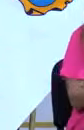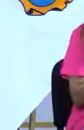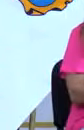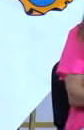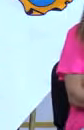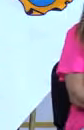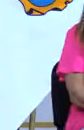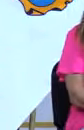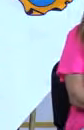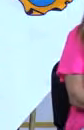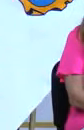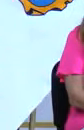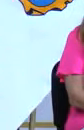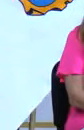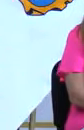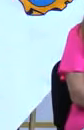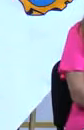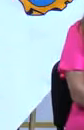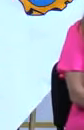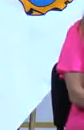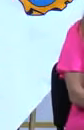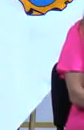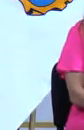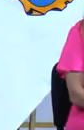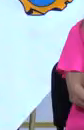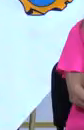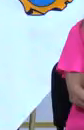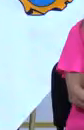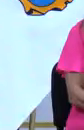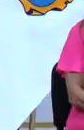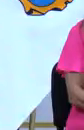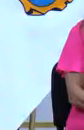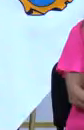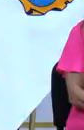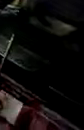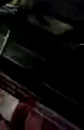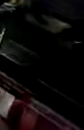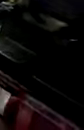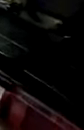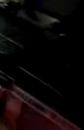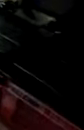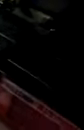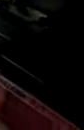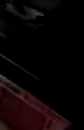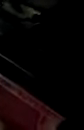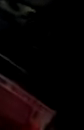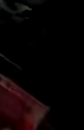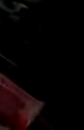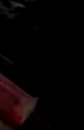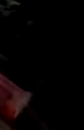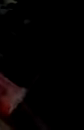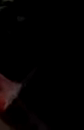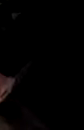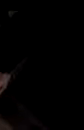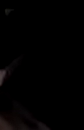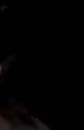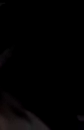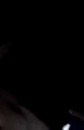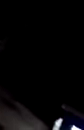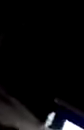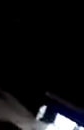También aprovechamos en la noche para inaugurar los semáforos que instalamos ahí en la calle Azar, donde están, miren, ahí tenemos toda esa área muy